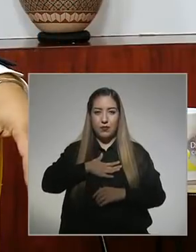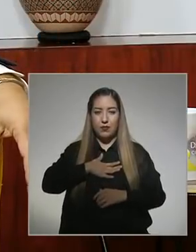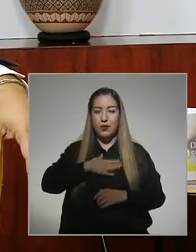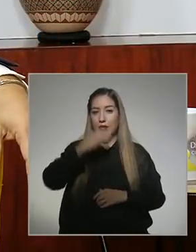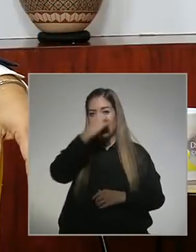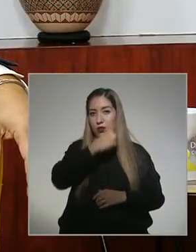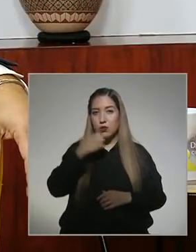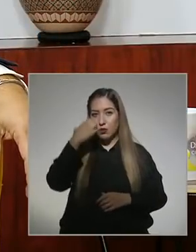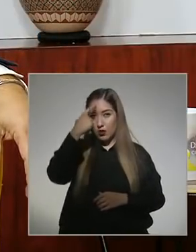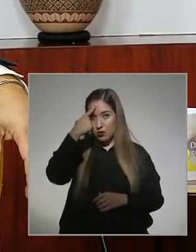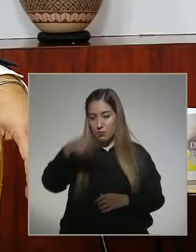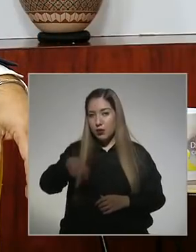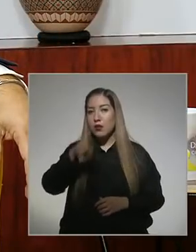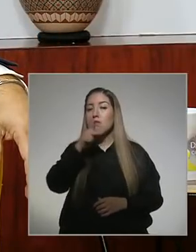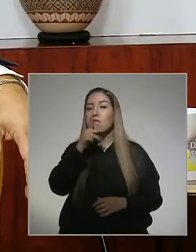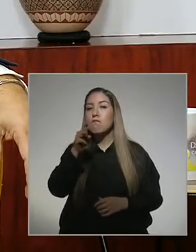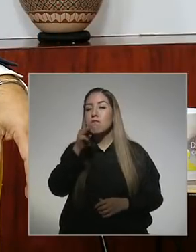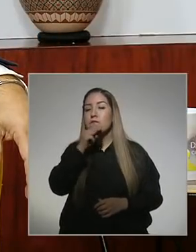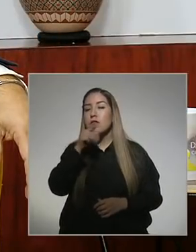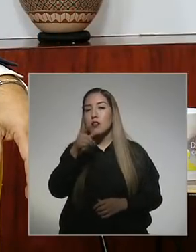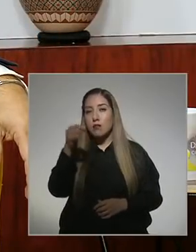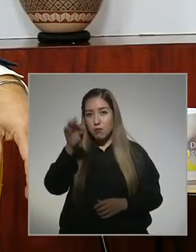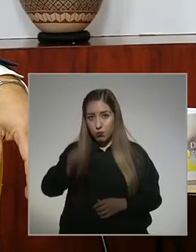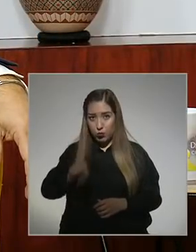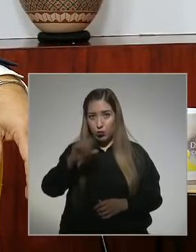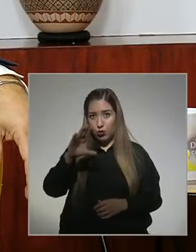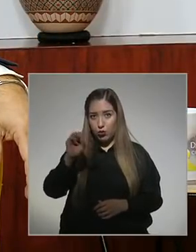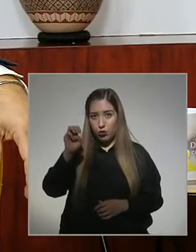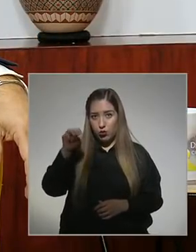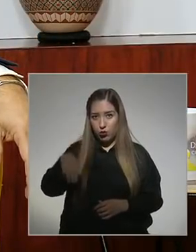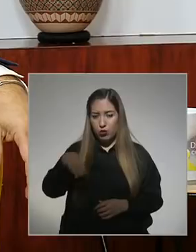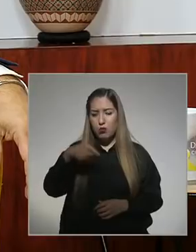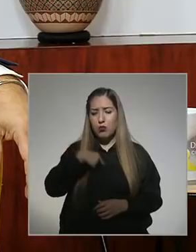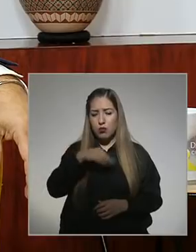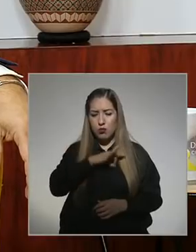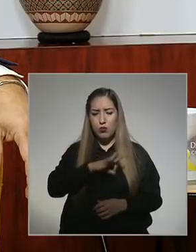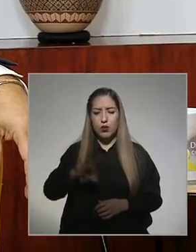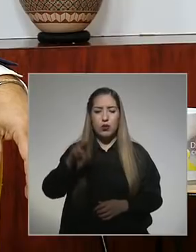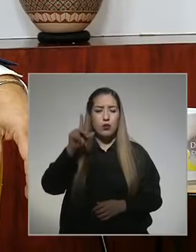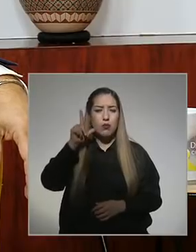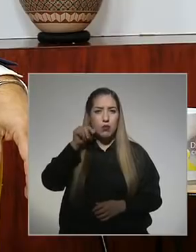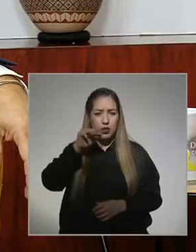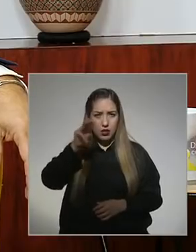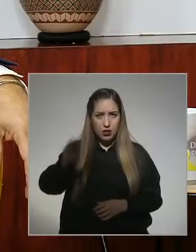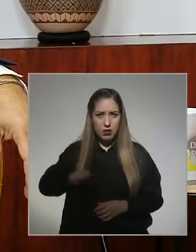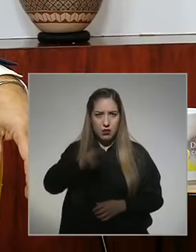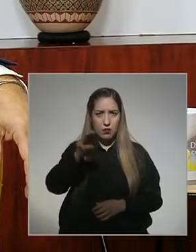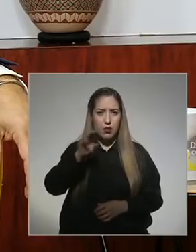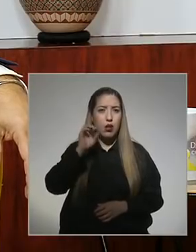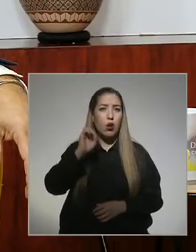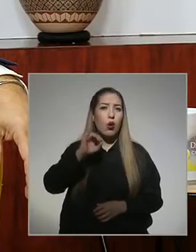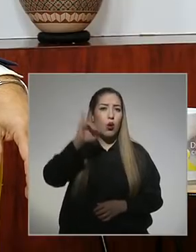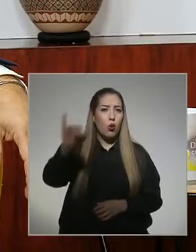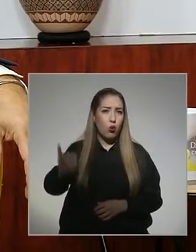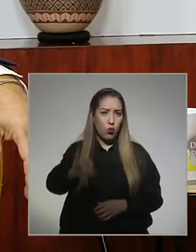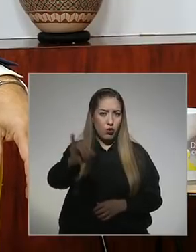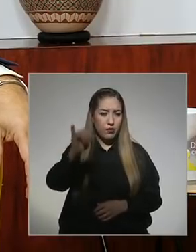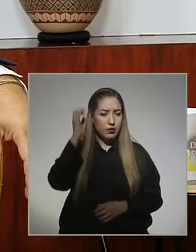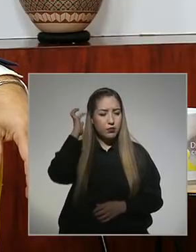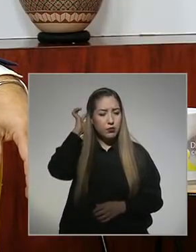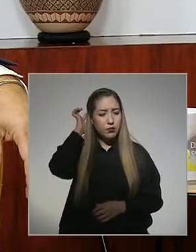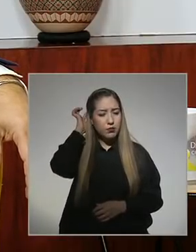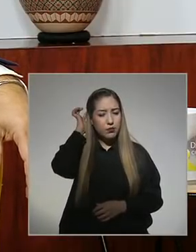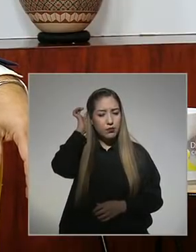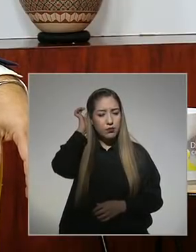escuelaparapadres.com, lo que puedo hacer es comprometerme a que mañana, miércoles o jueves a más tardar, subir